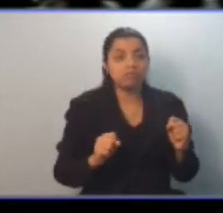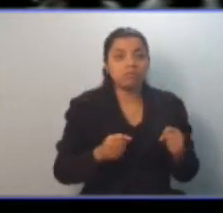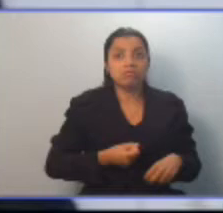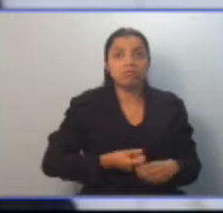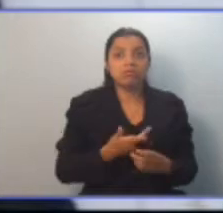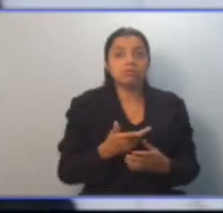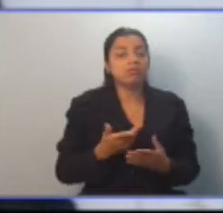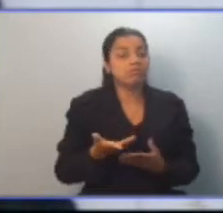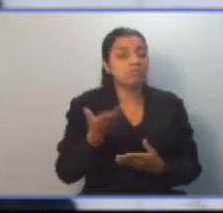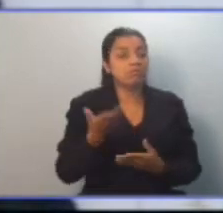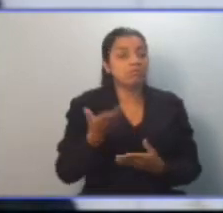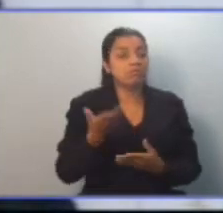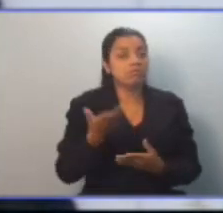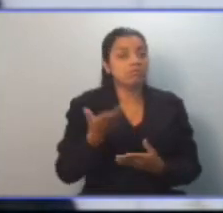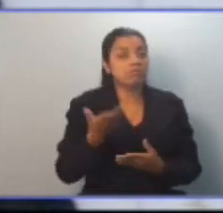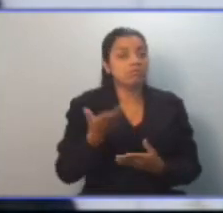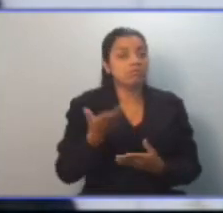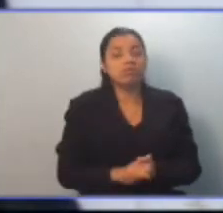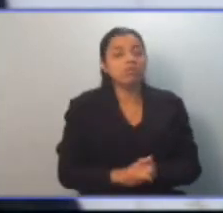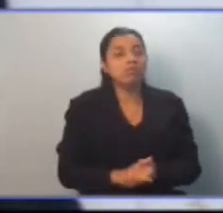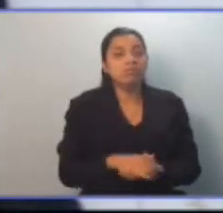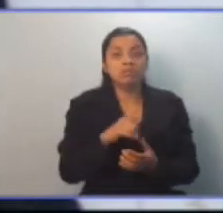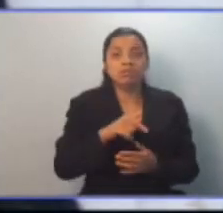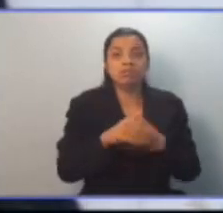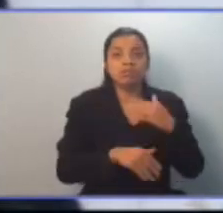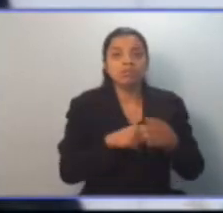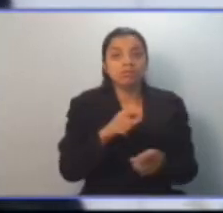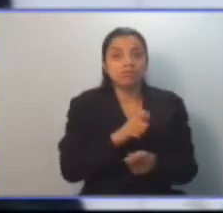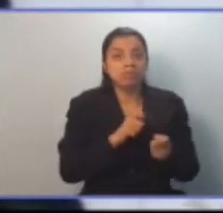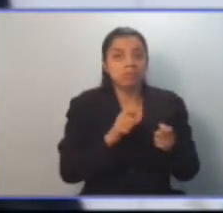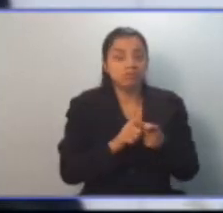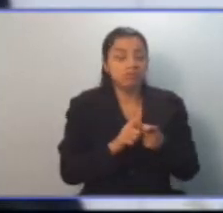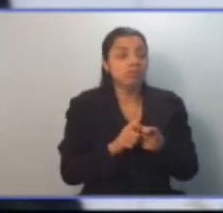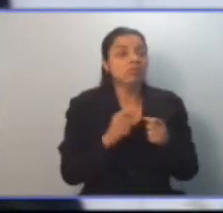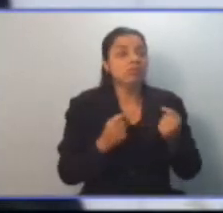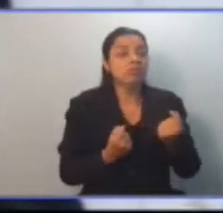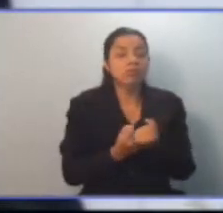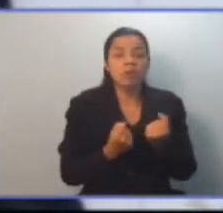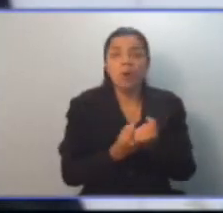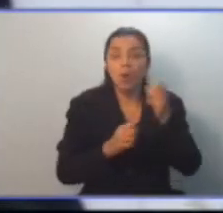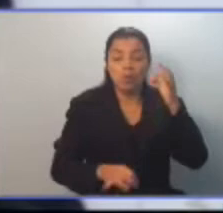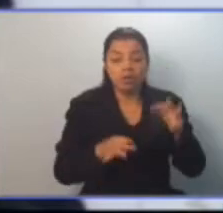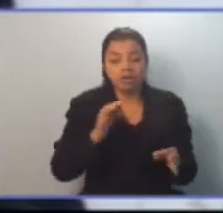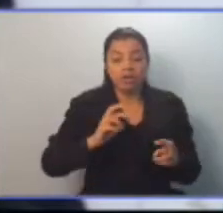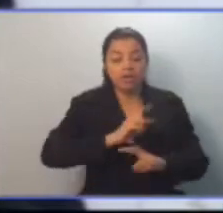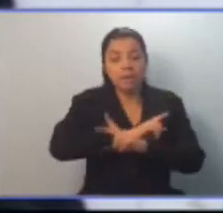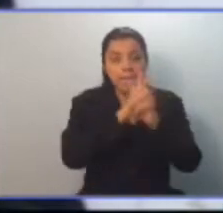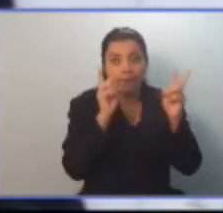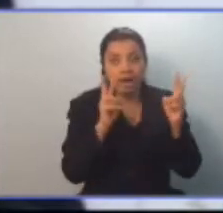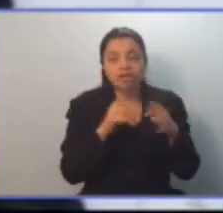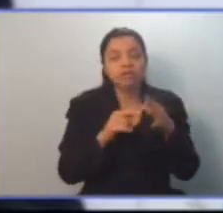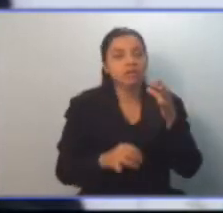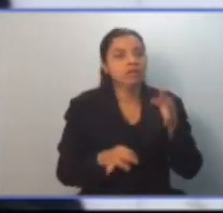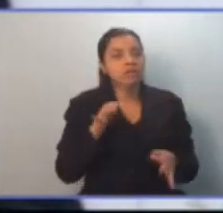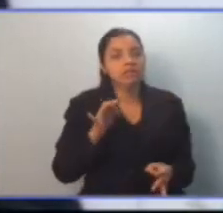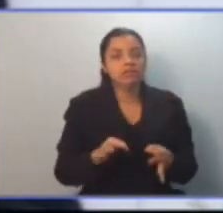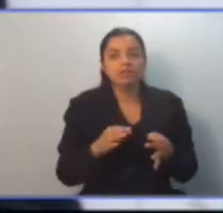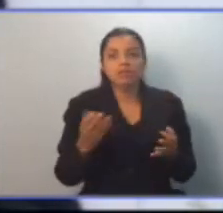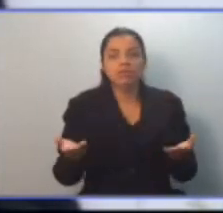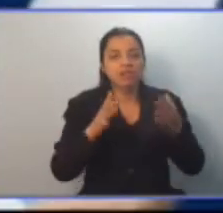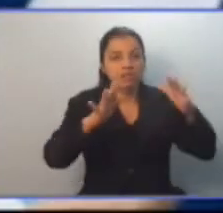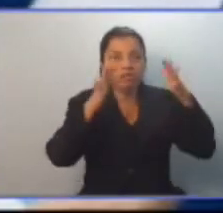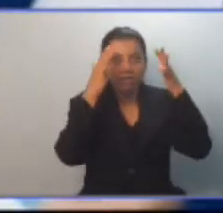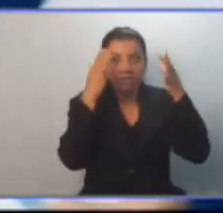con anterioridad. Esto va dirigido precisamente a apoyar los juzgados de paz, los juzgados especializados de instrucción y de